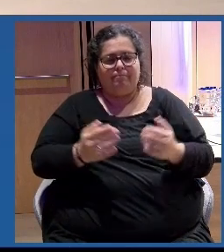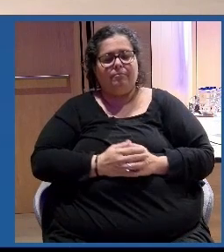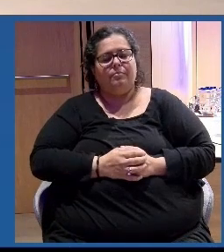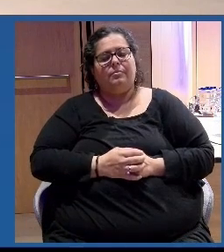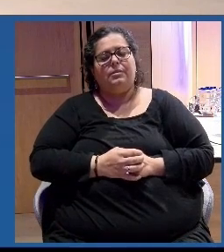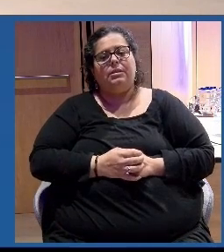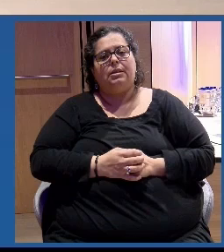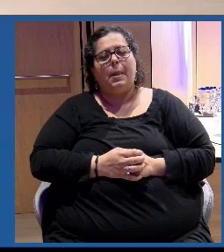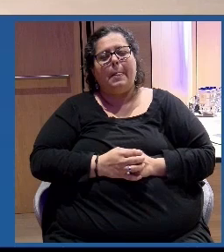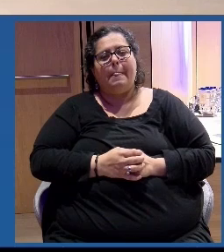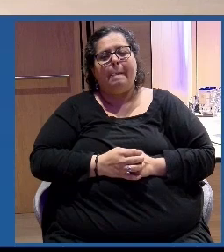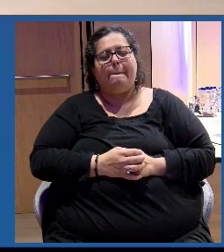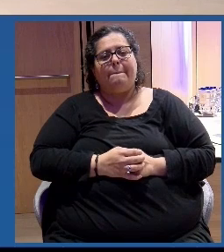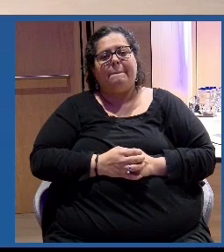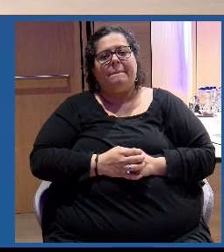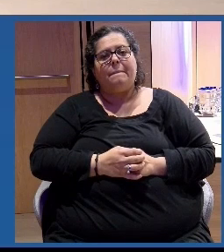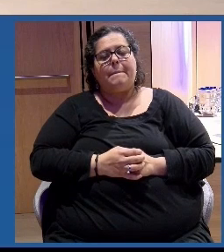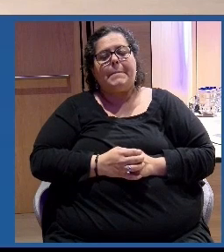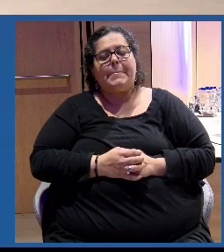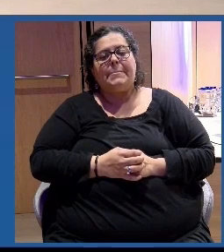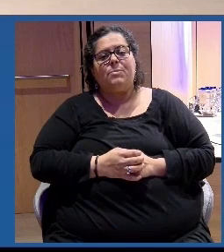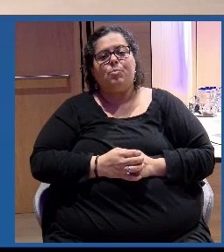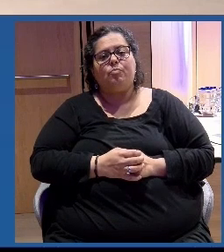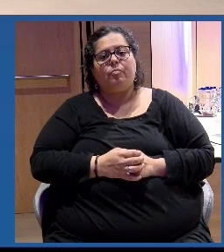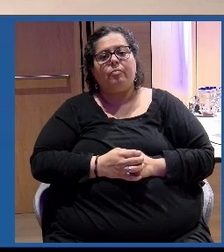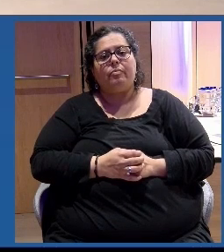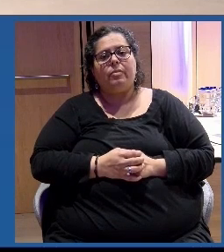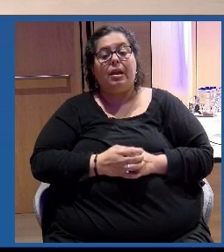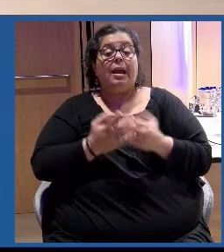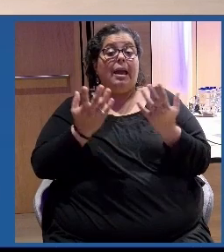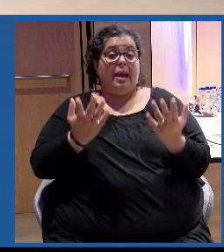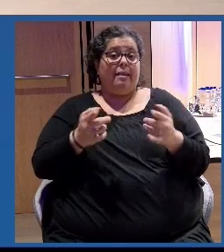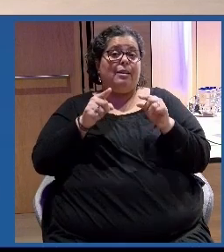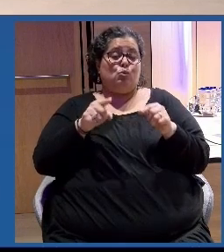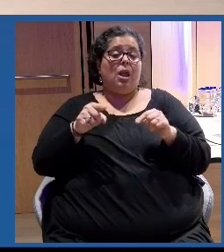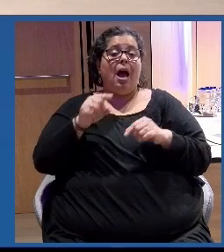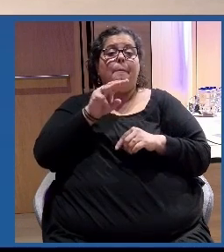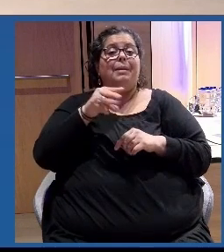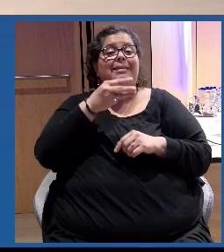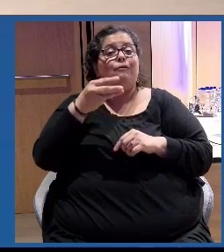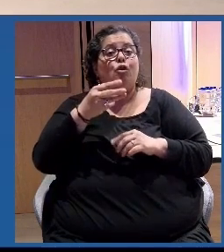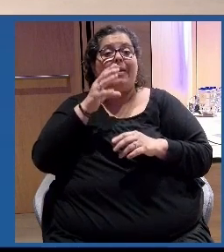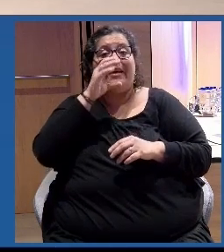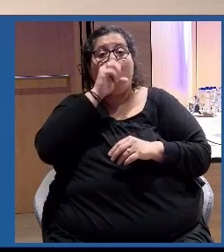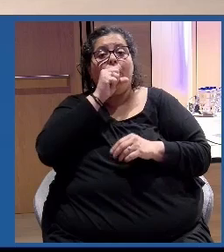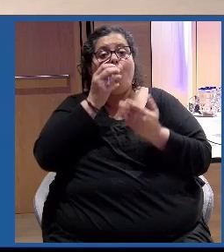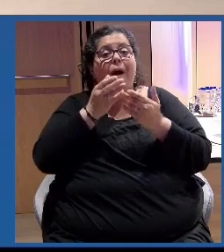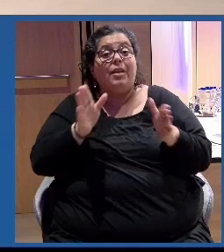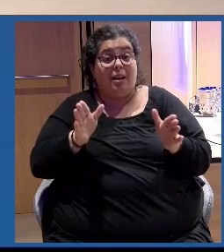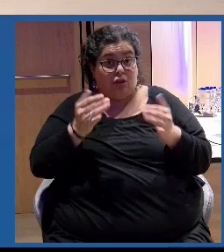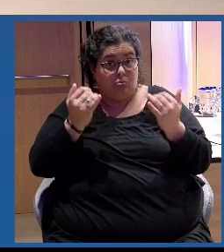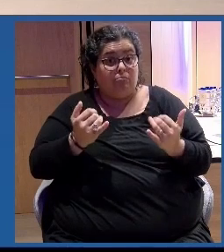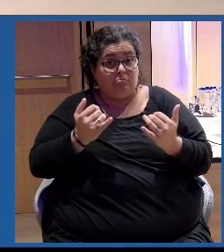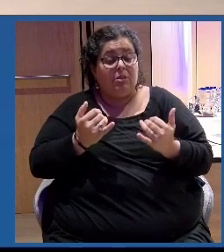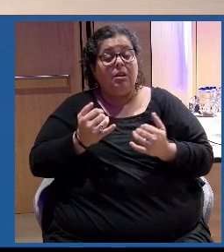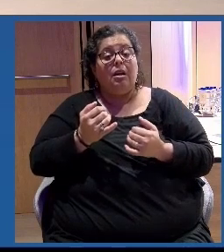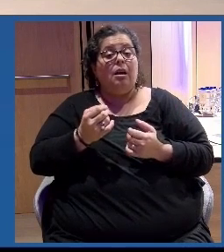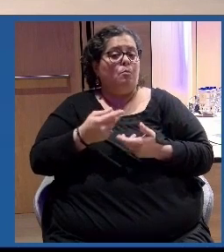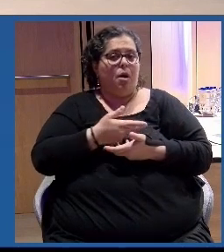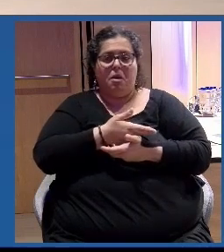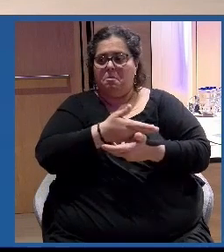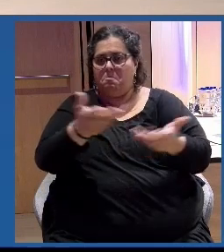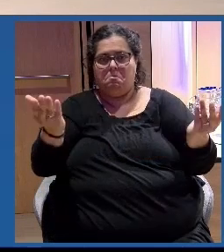trazabilidad. De nuevo, sí, es una plataforma de código abierto que se puede usar en otros países si hay datos abiertos del presupuesto y